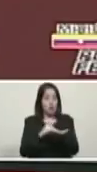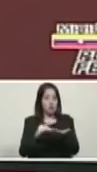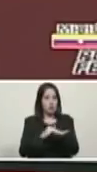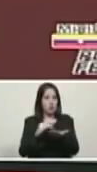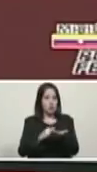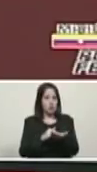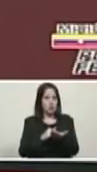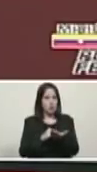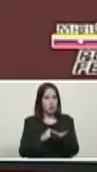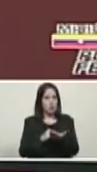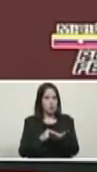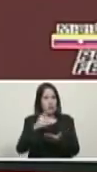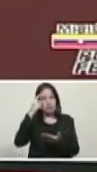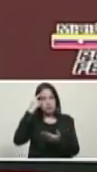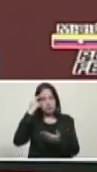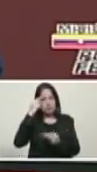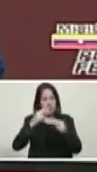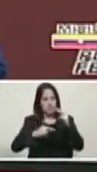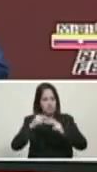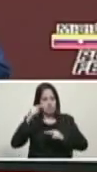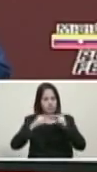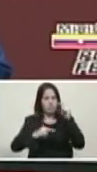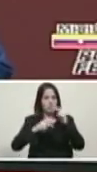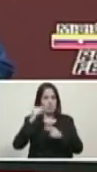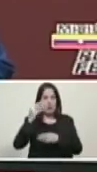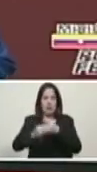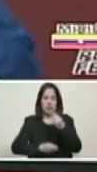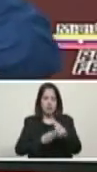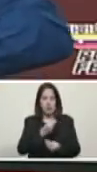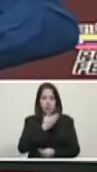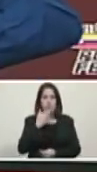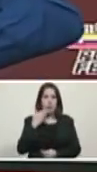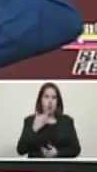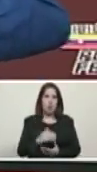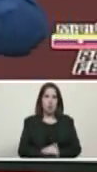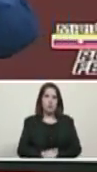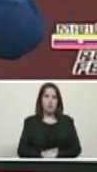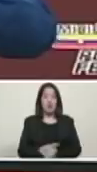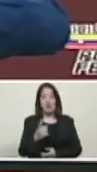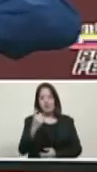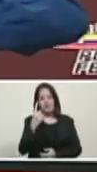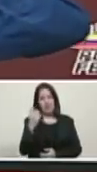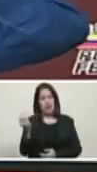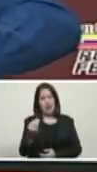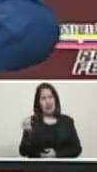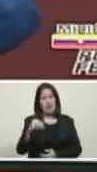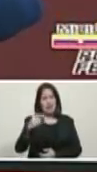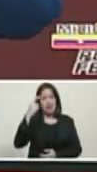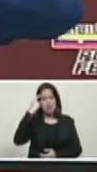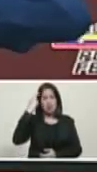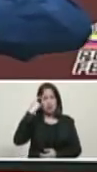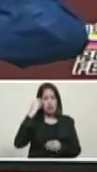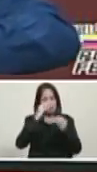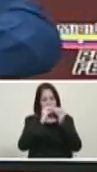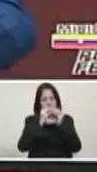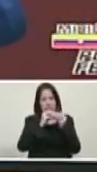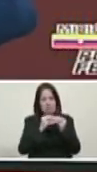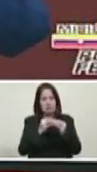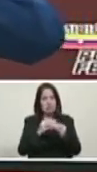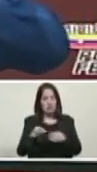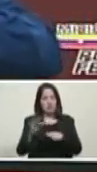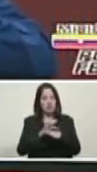convencernos y construirlo porque es así falta todavía claro su instalación su